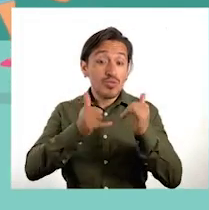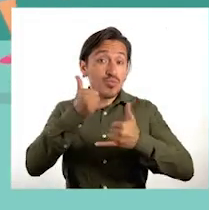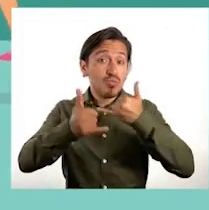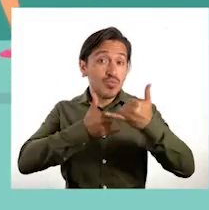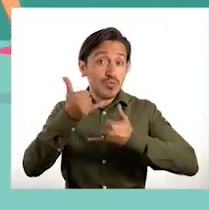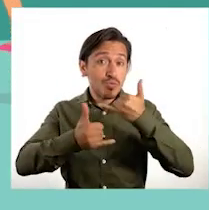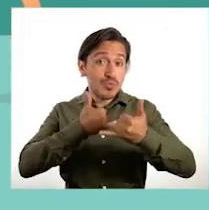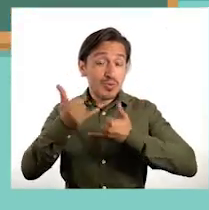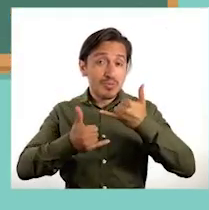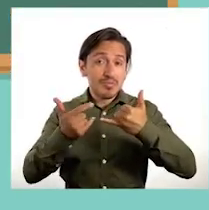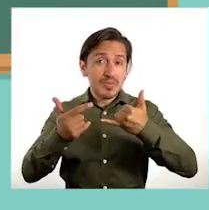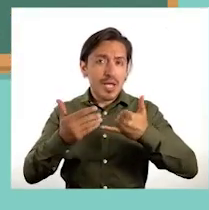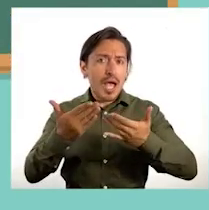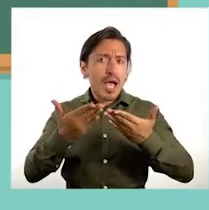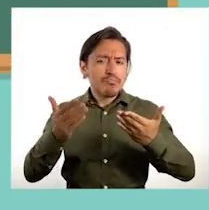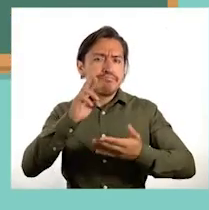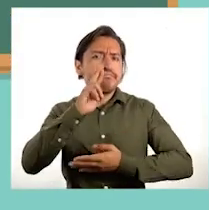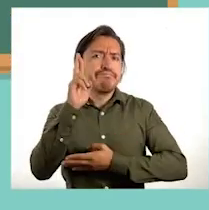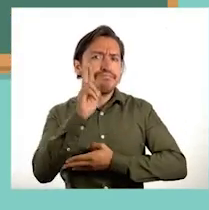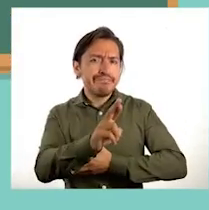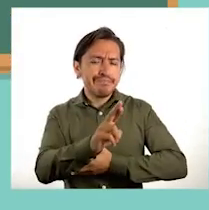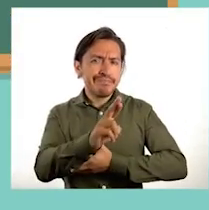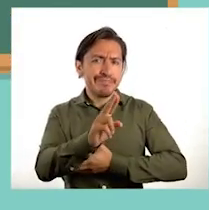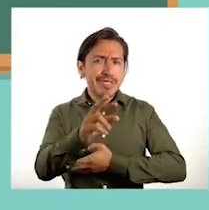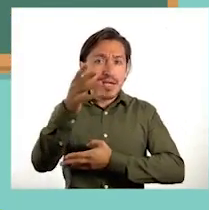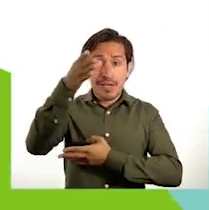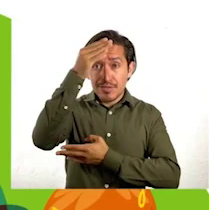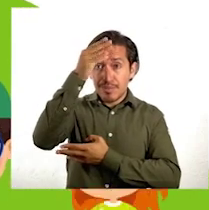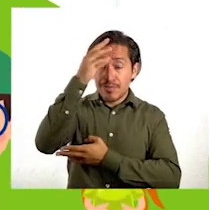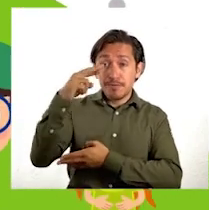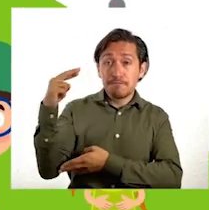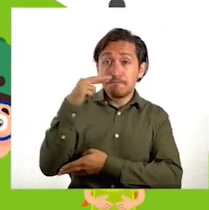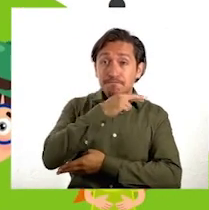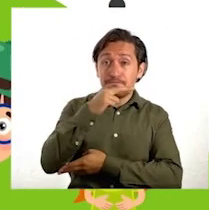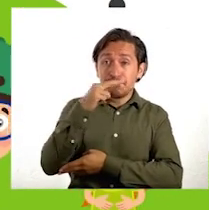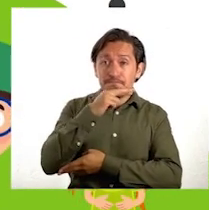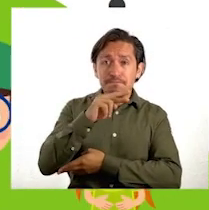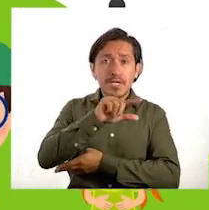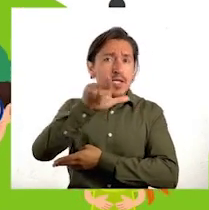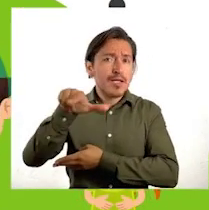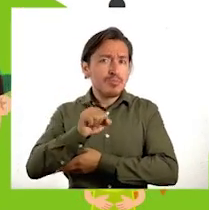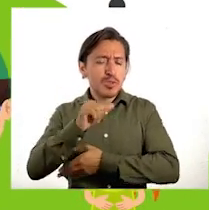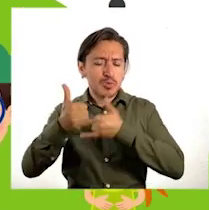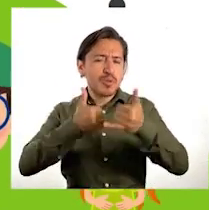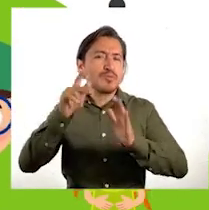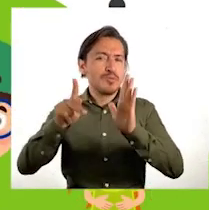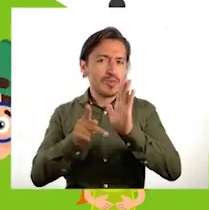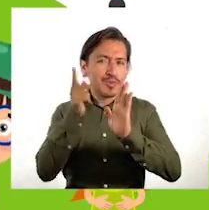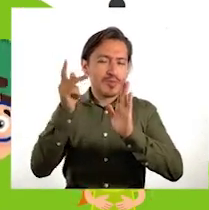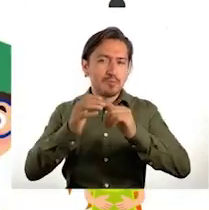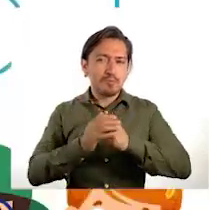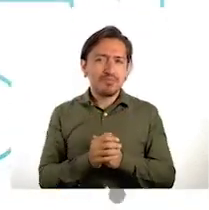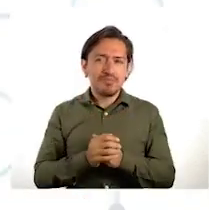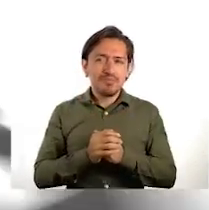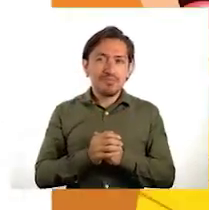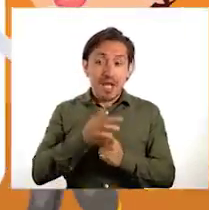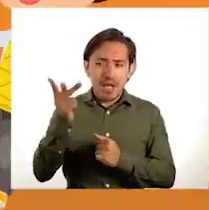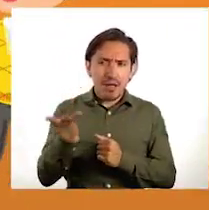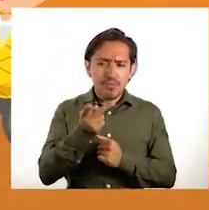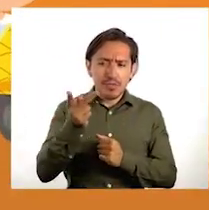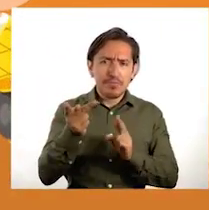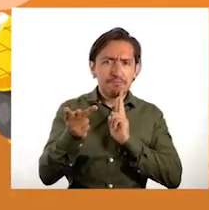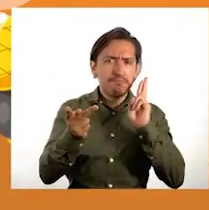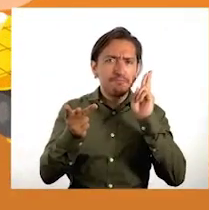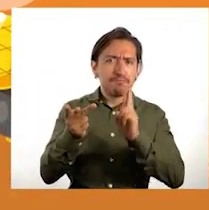Momento de jugar, tiempo de contestar. Aprende rápido y vuelve a jugar. Responde